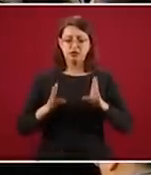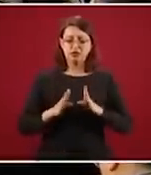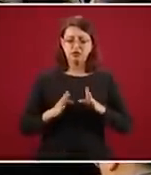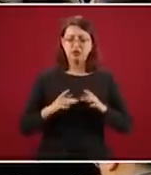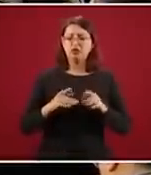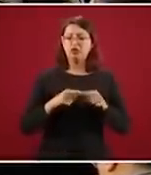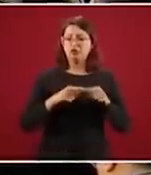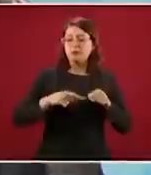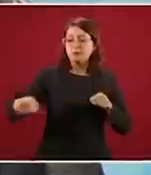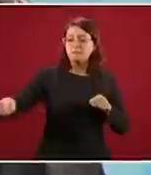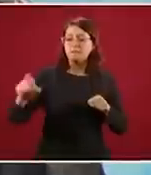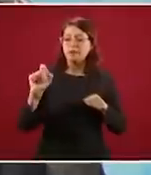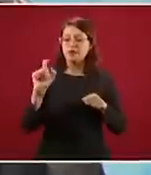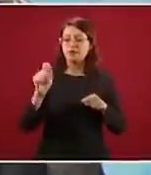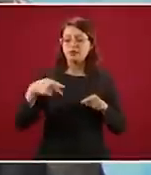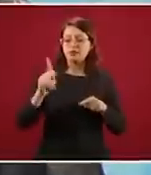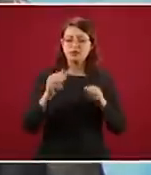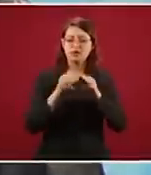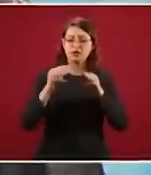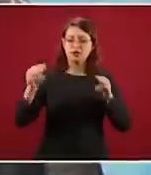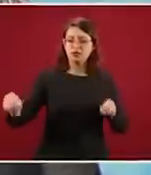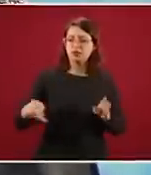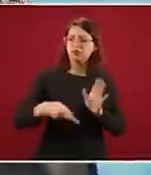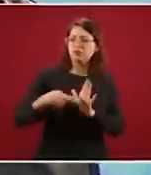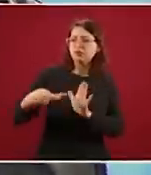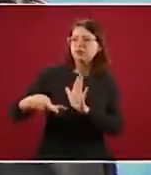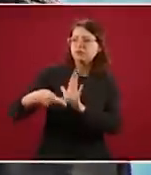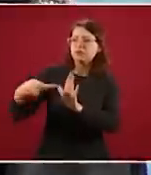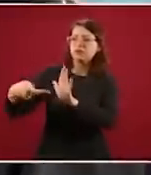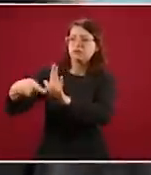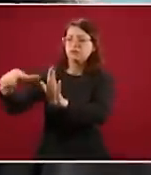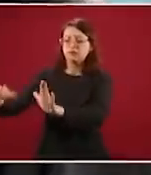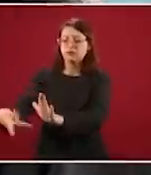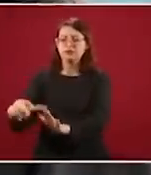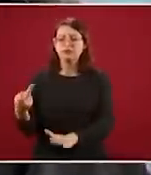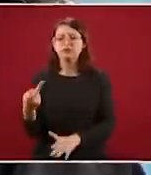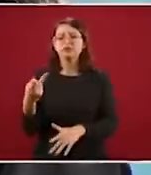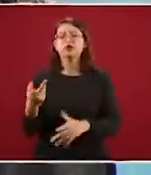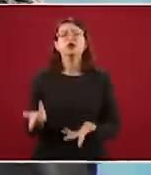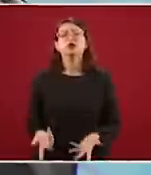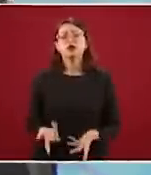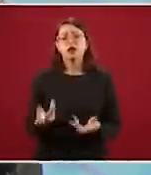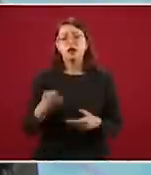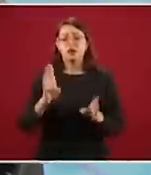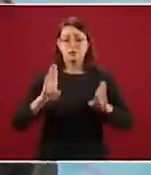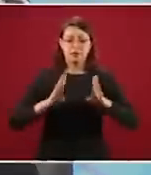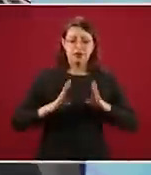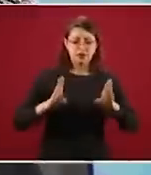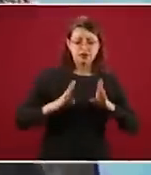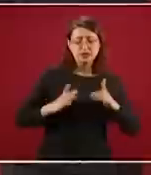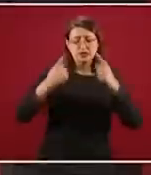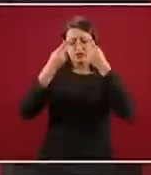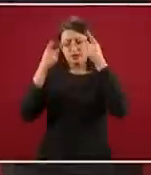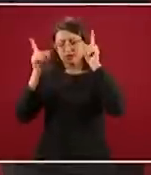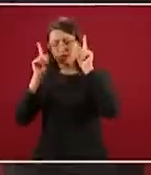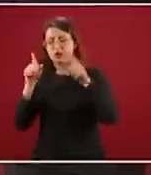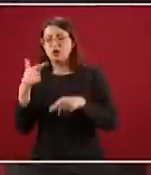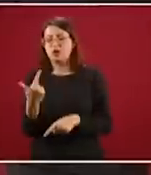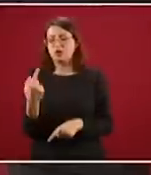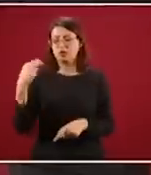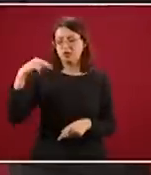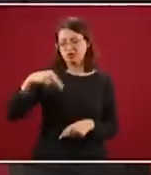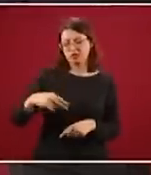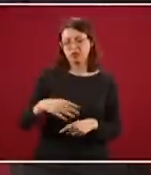de 8.600 efectivos de las fuerzas navales, militares navales y la Guardia Nacional. Para